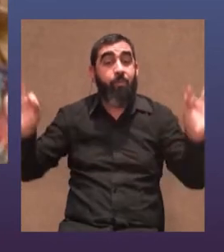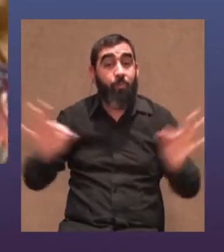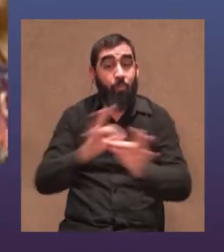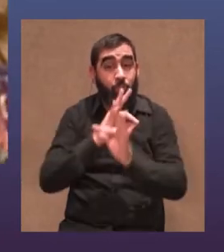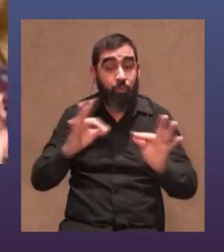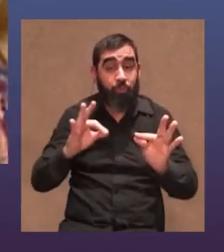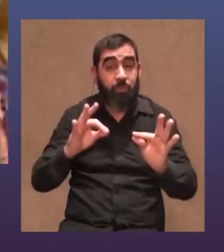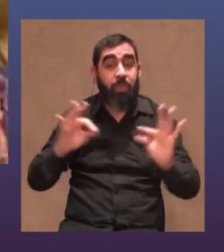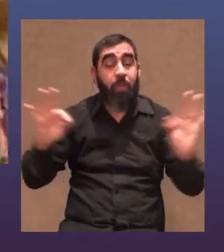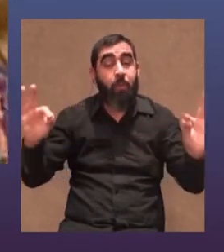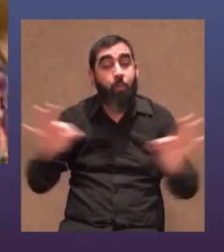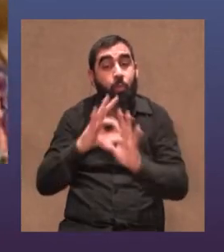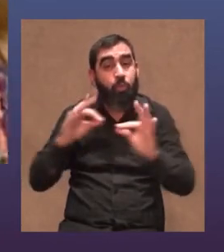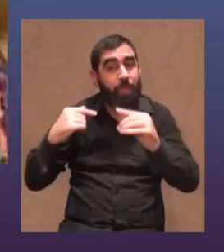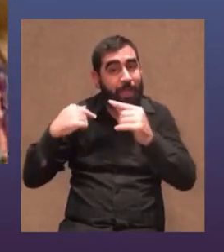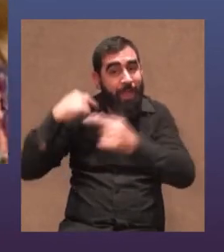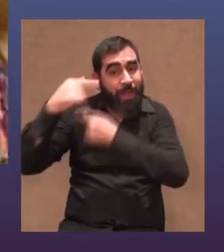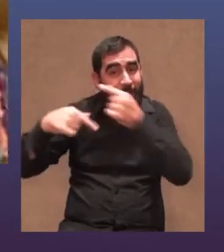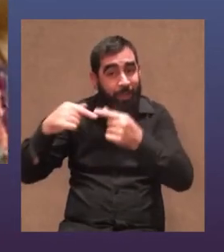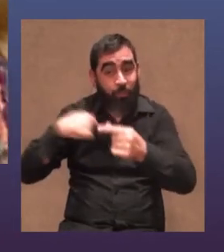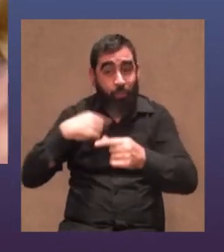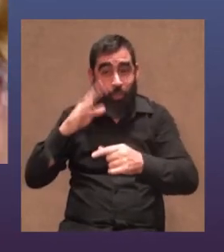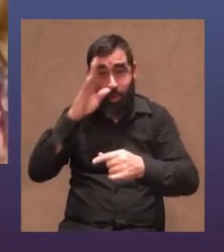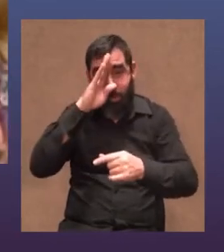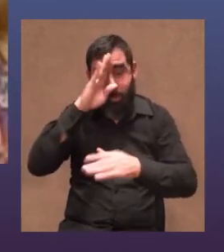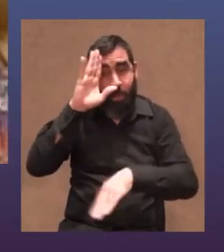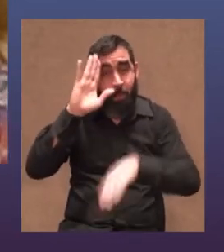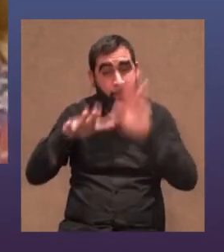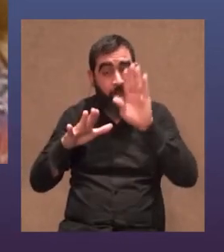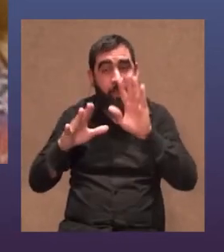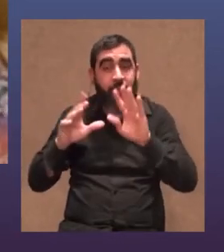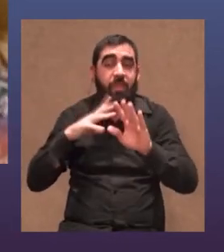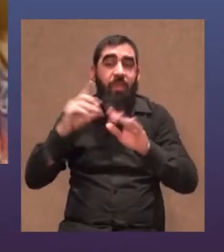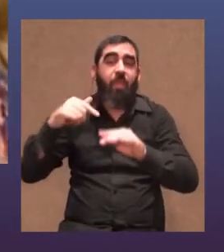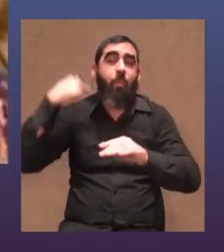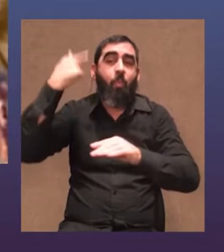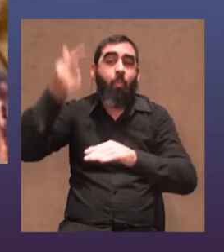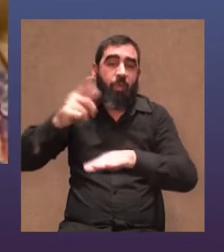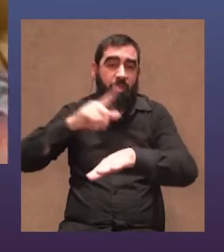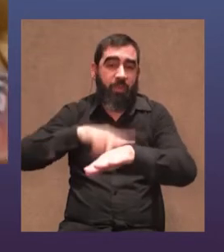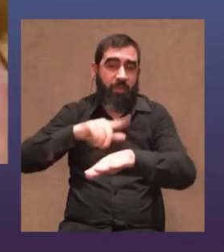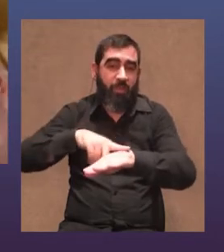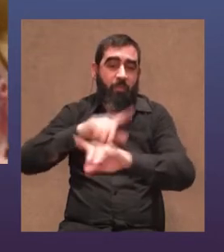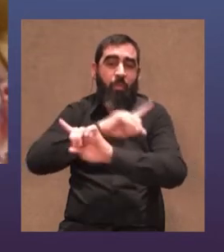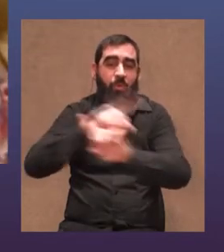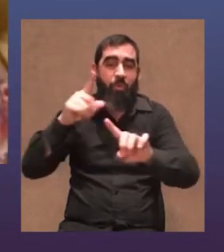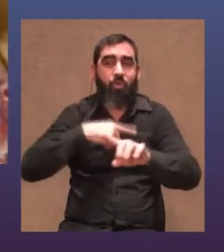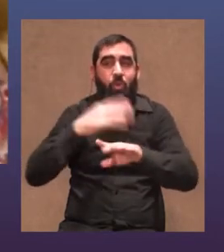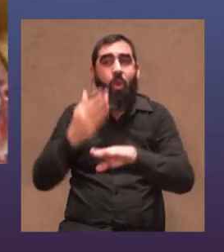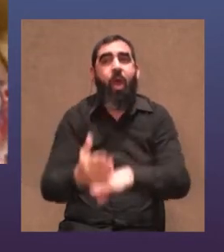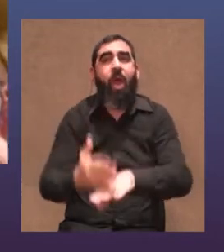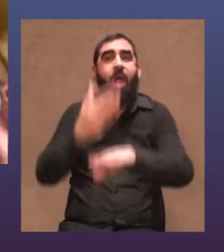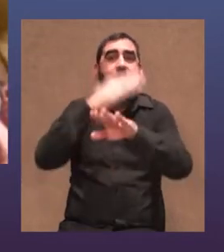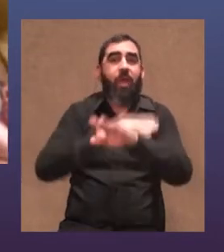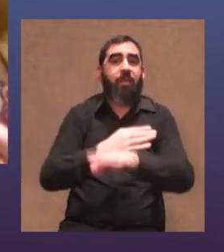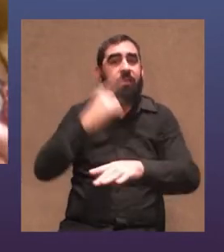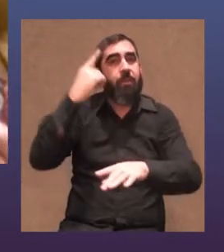por la música clásica, que fue lo que yo me formé, fue viniendo con el tiempo. No fue algo que yo pude